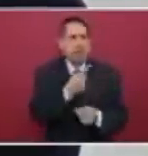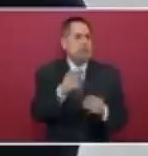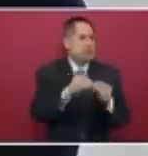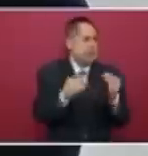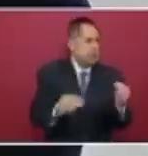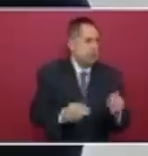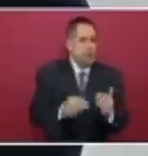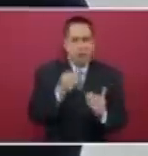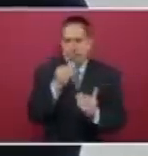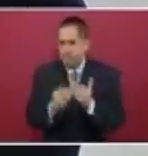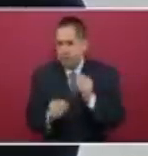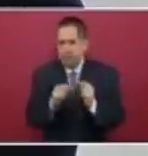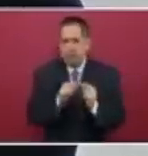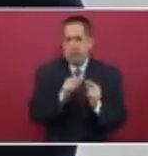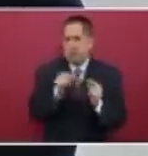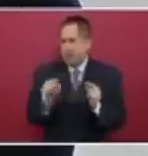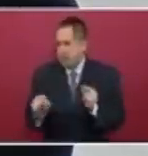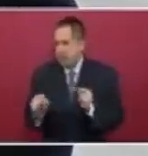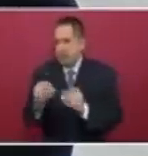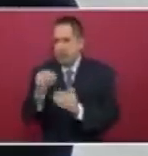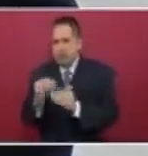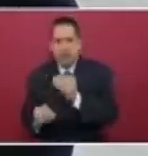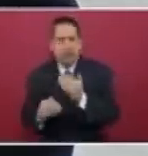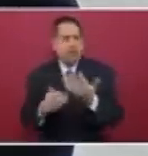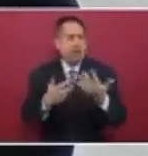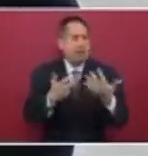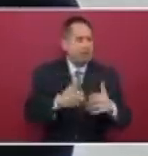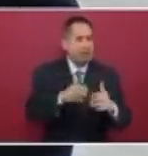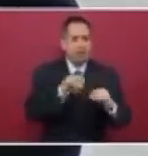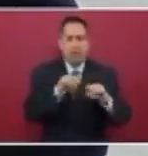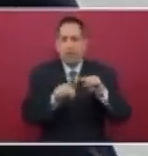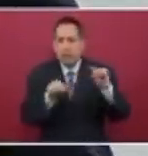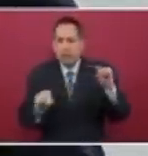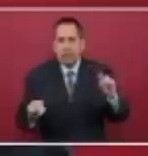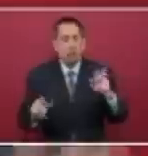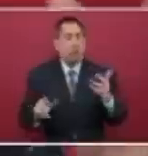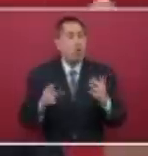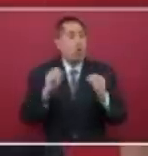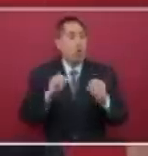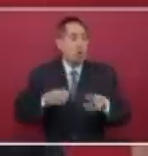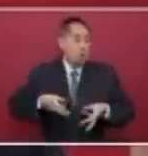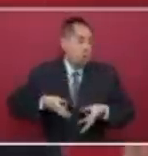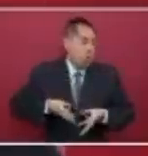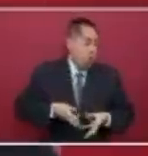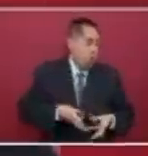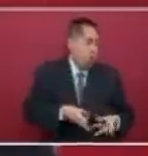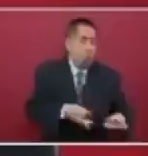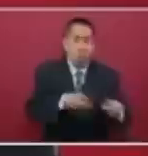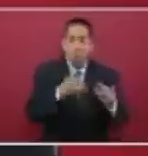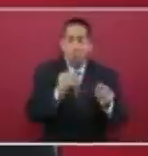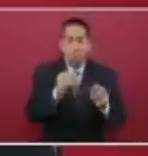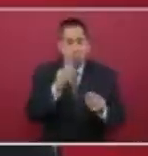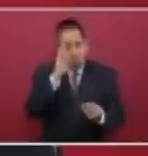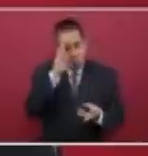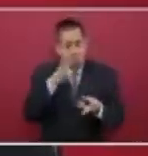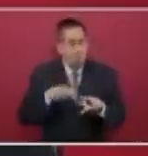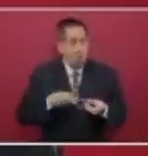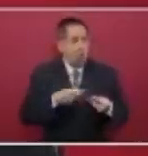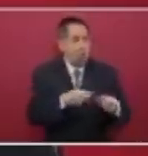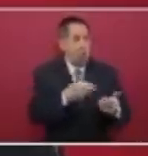para conectar una planta donde ya se invirtió muchísimo dinero